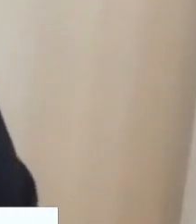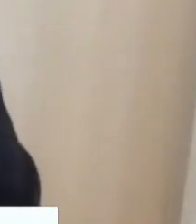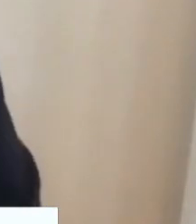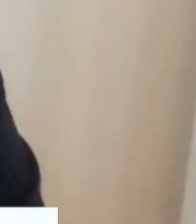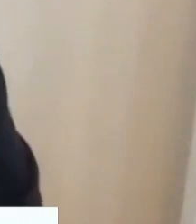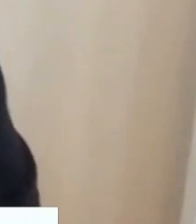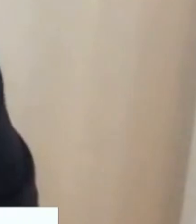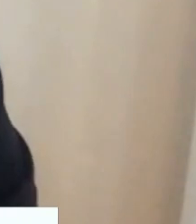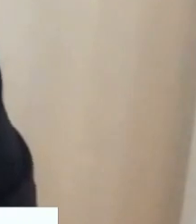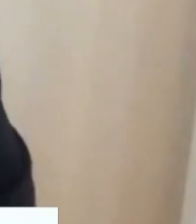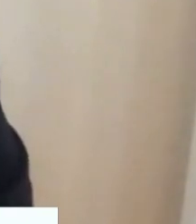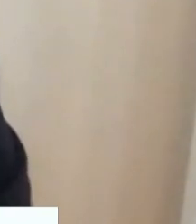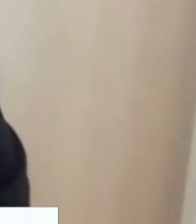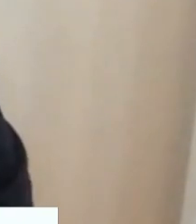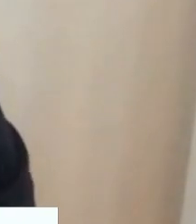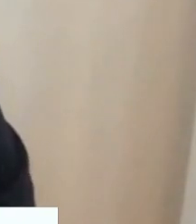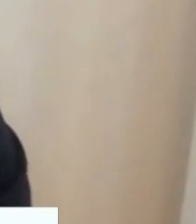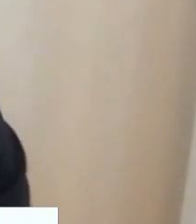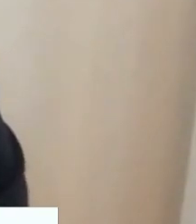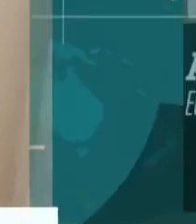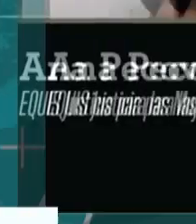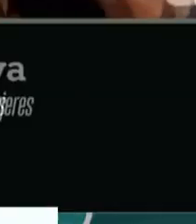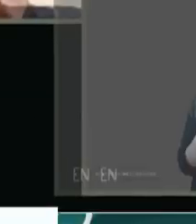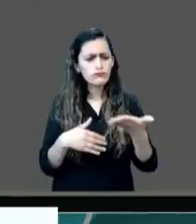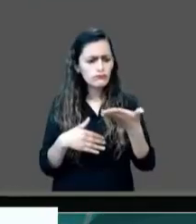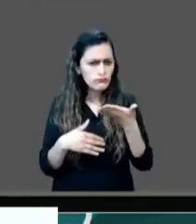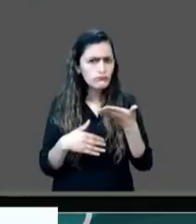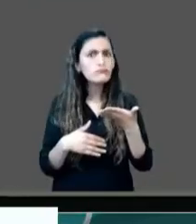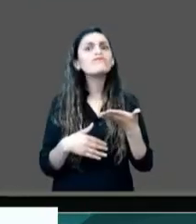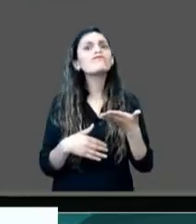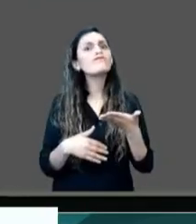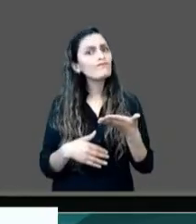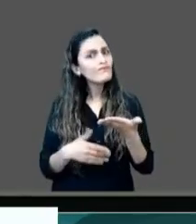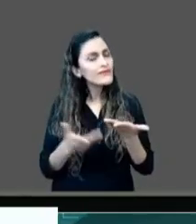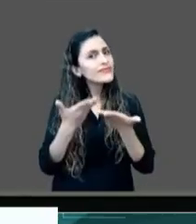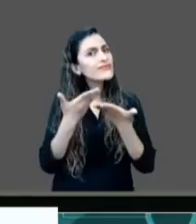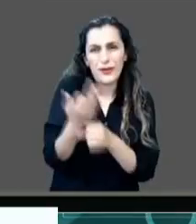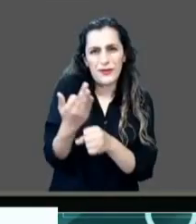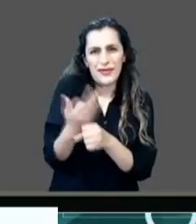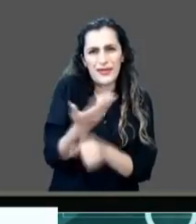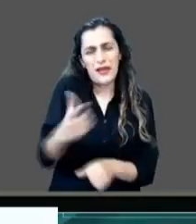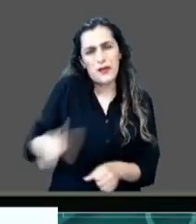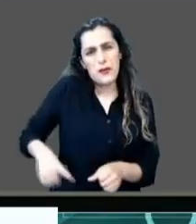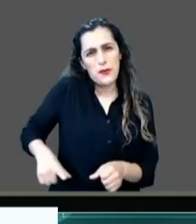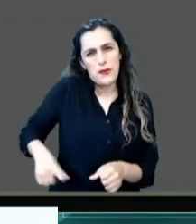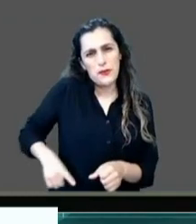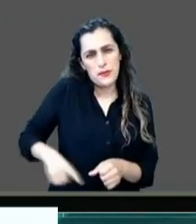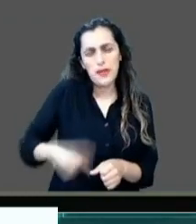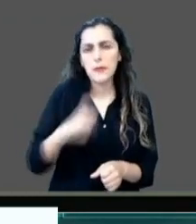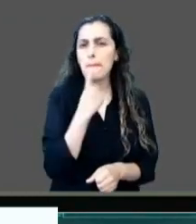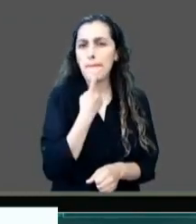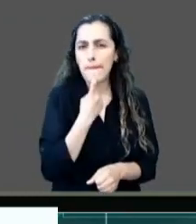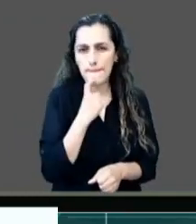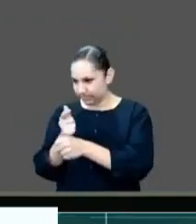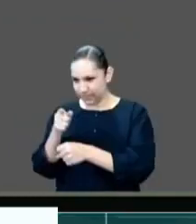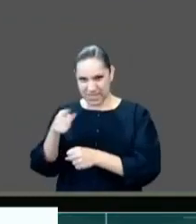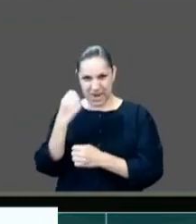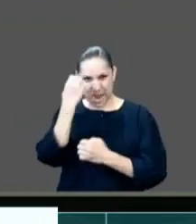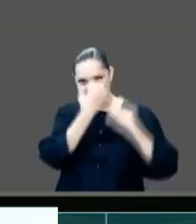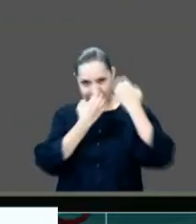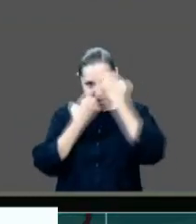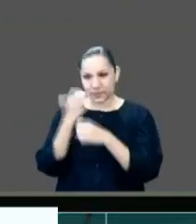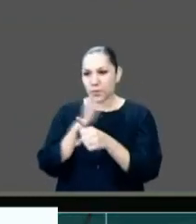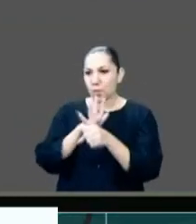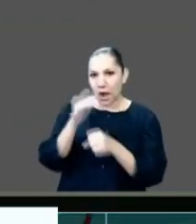mujeres. Ahora, llegamos a este informe precisamente porque en años recientes no solo aumentaron los asesinatos de